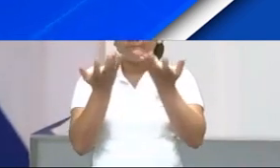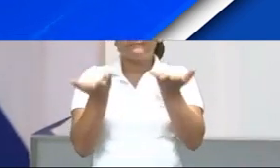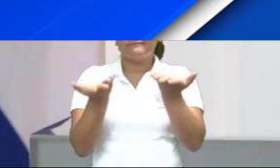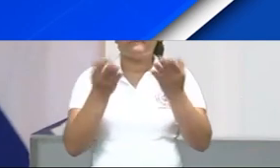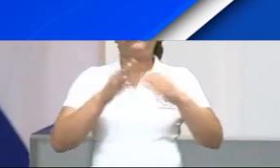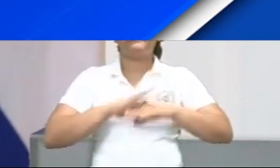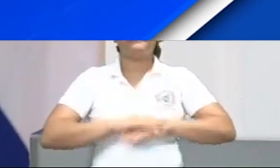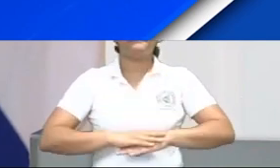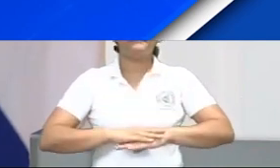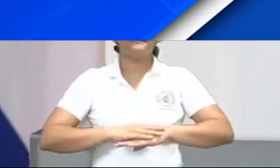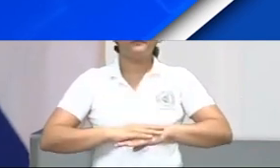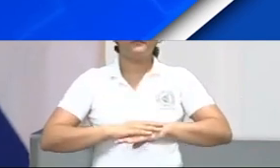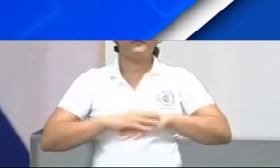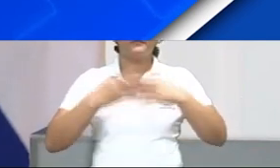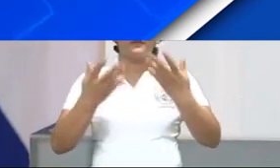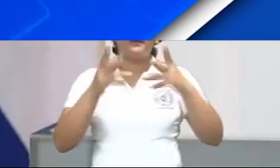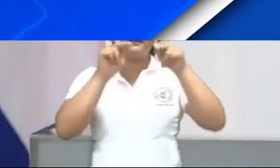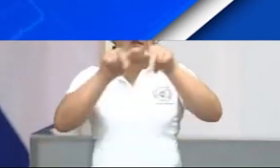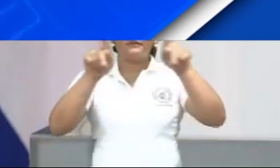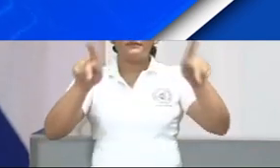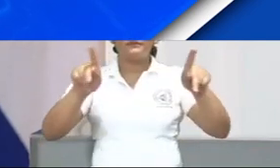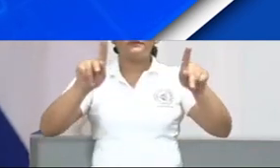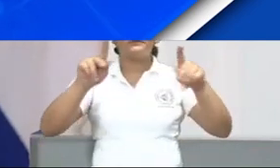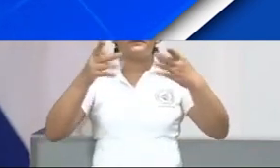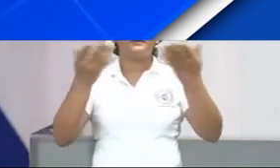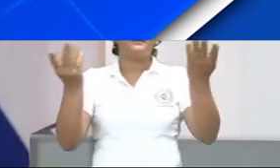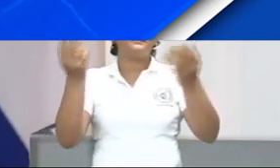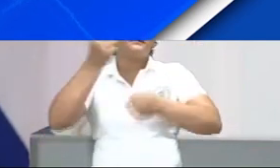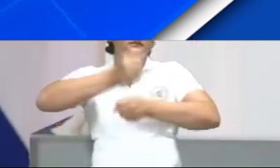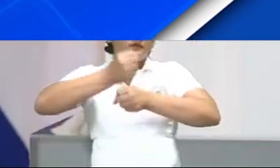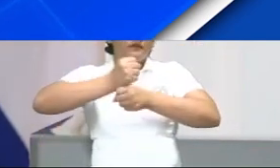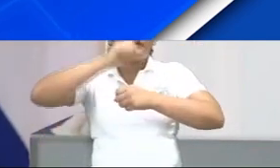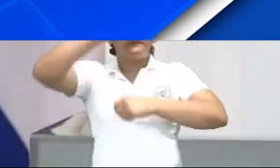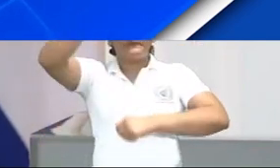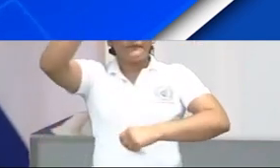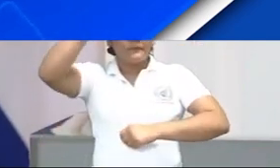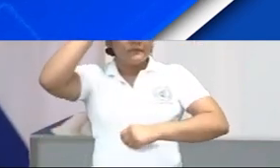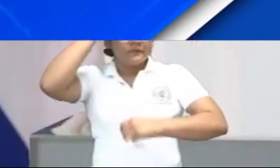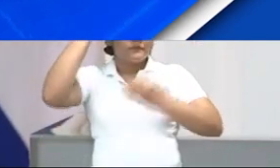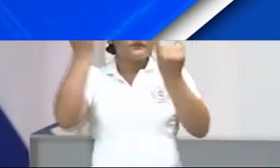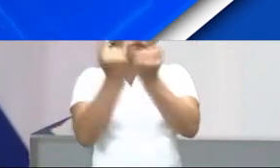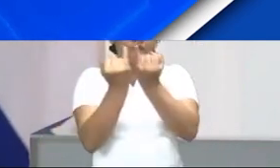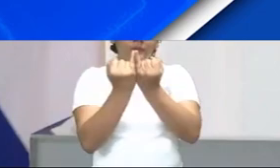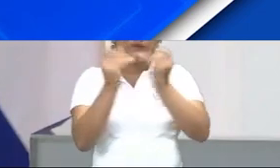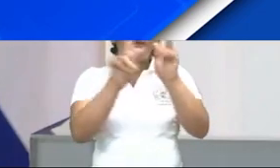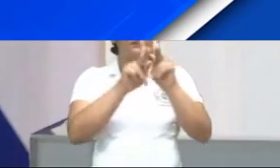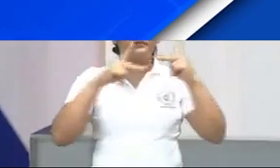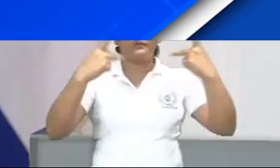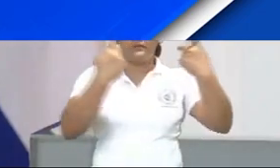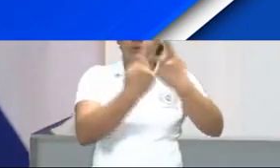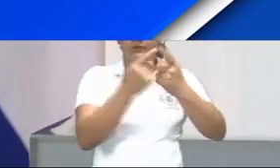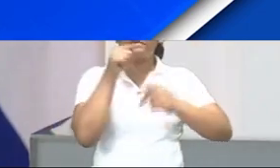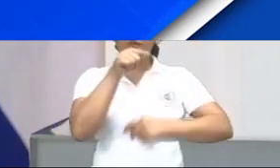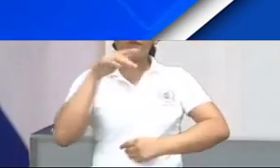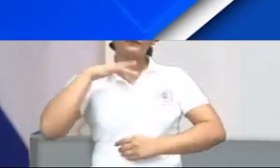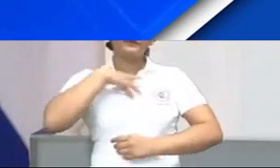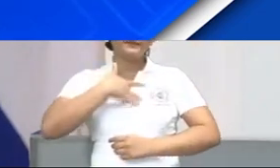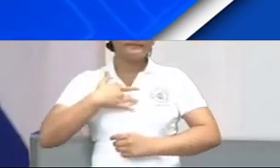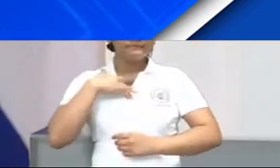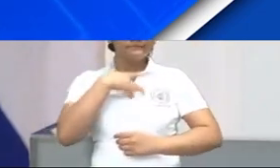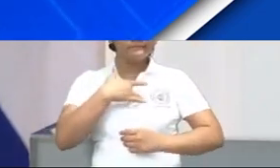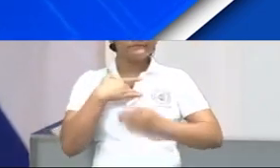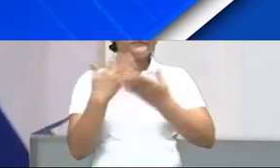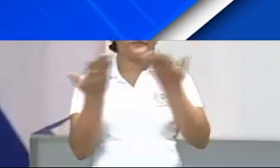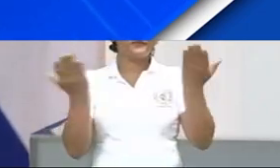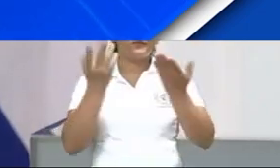políticas públicas de gobierno y una necesidad de los pueblos requieren que las políticas